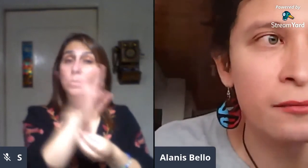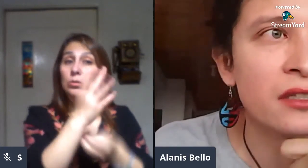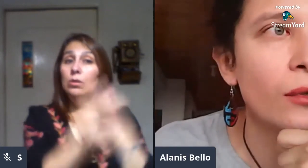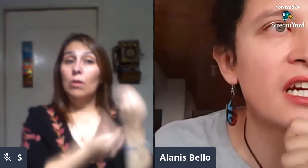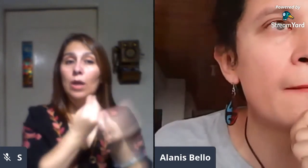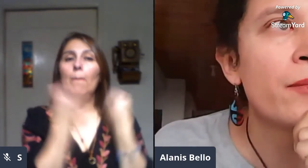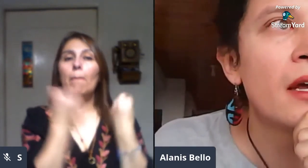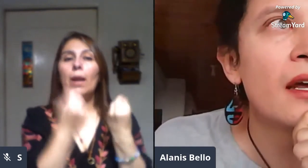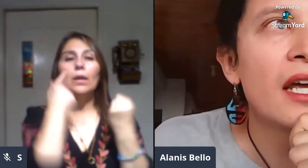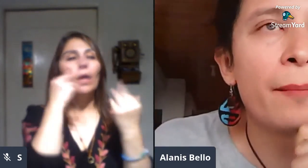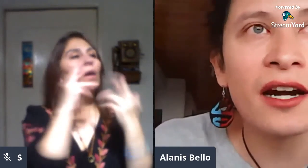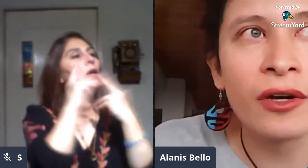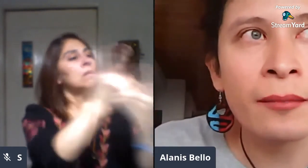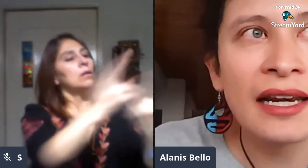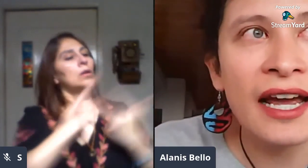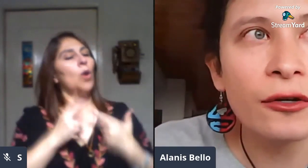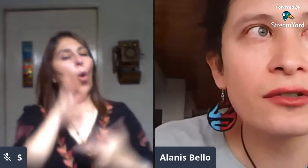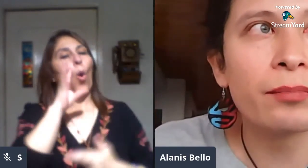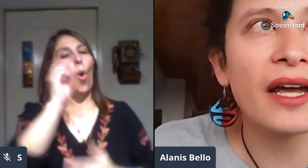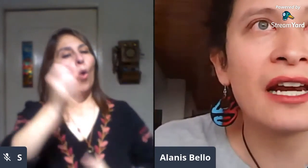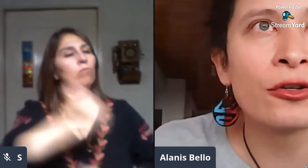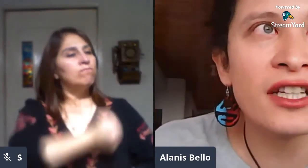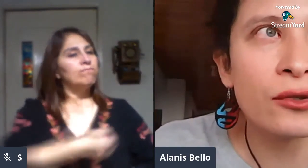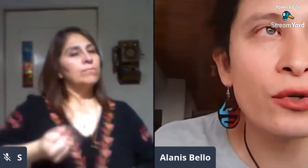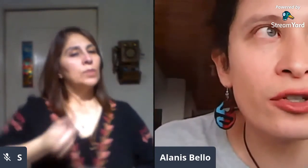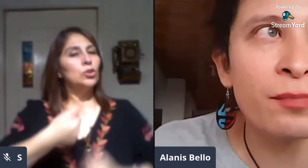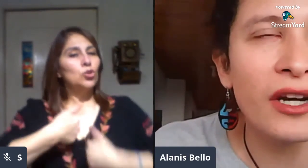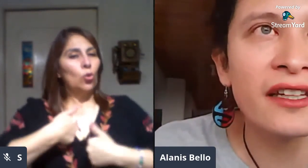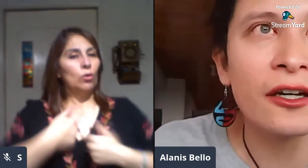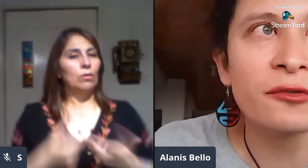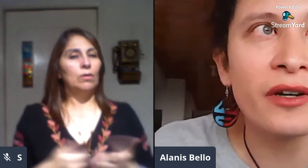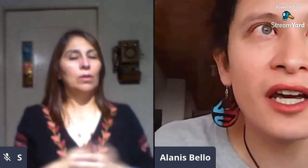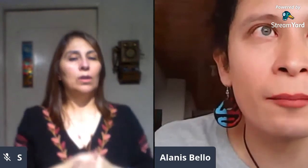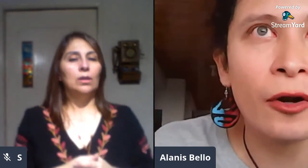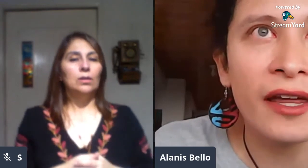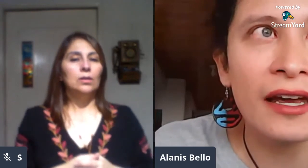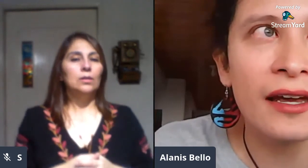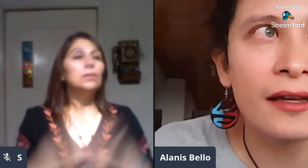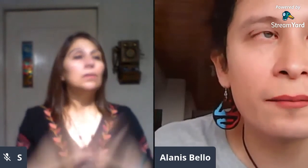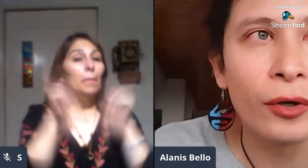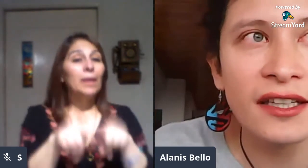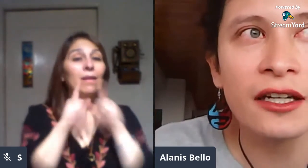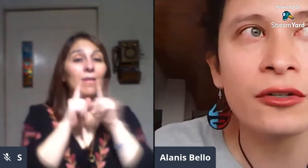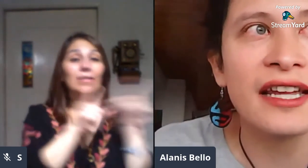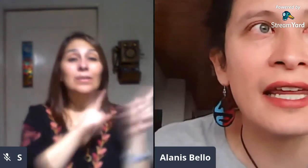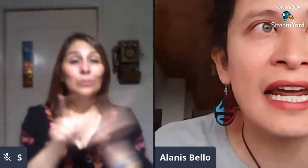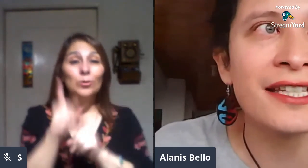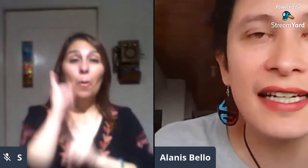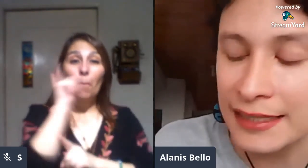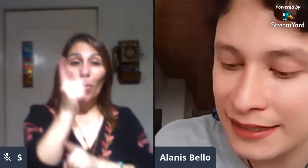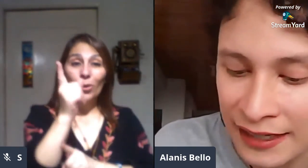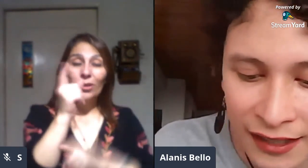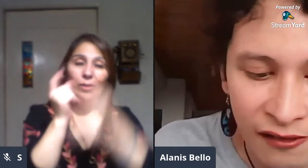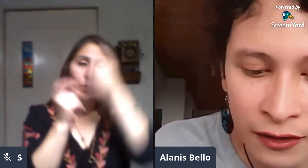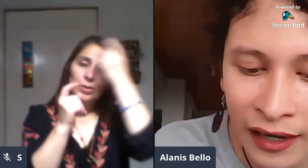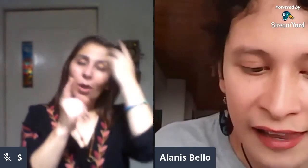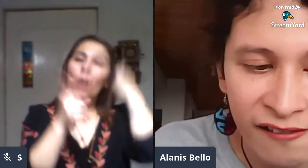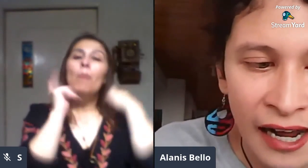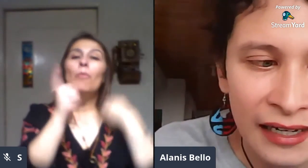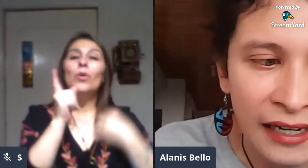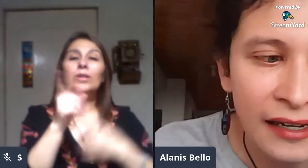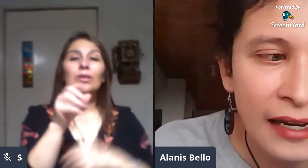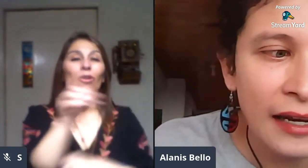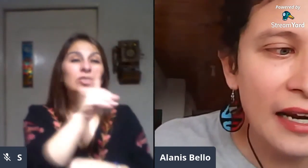esa identidad masculina. Y para no ir más lejos, en los discursos políticos, por ejemplo, de políticos de derecha que están llevando